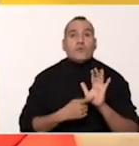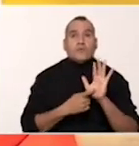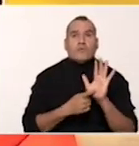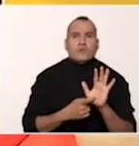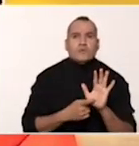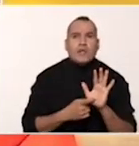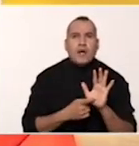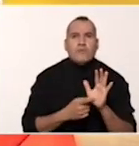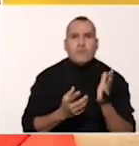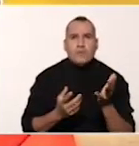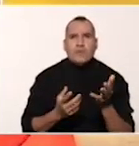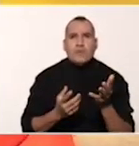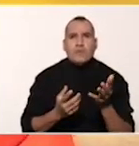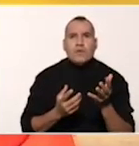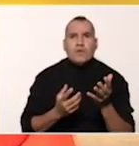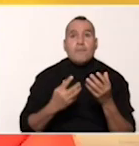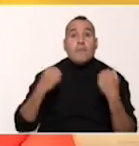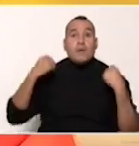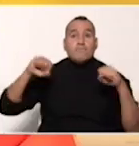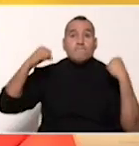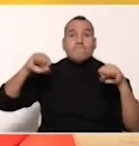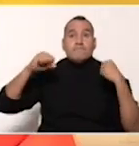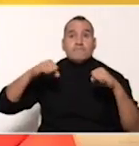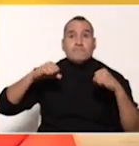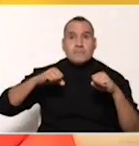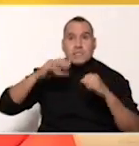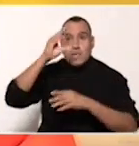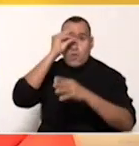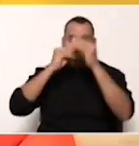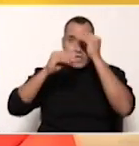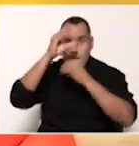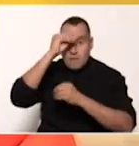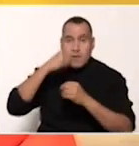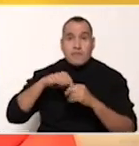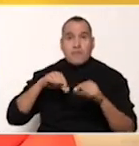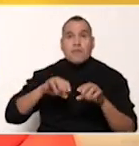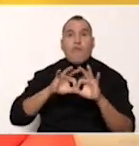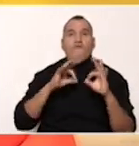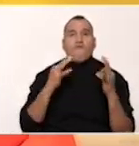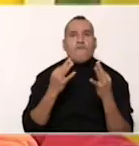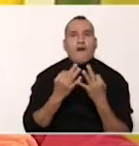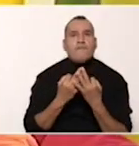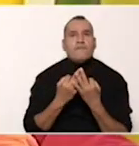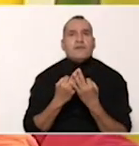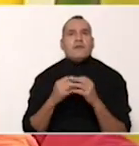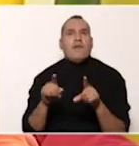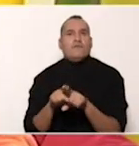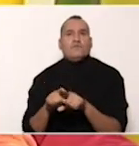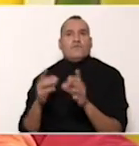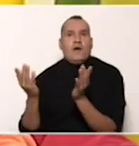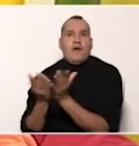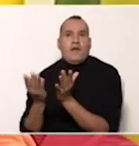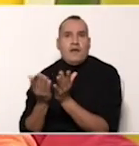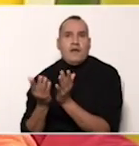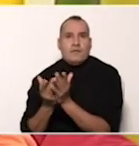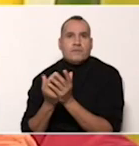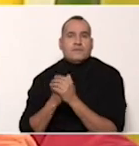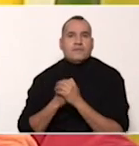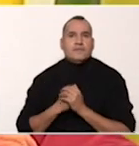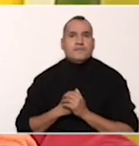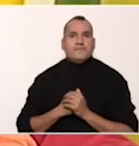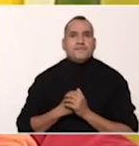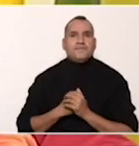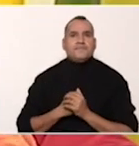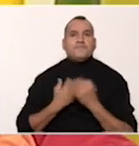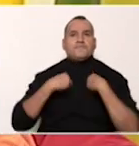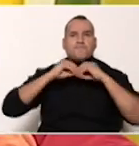ustedes ya están atentos para poner en práctica todos esos conocimientos que adquirimos en Cada Familia Una Escuela. Importante herramienta a propósito de este plan pedagógico